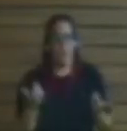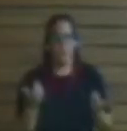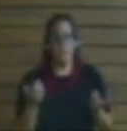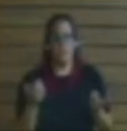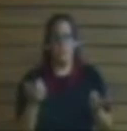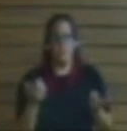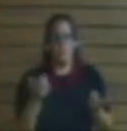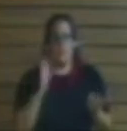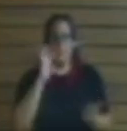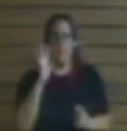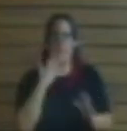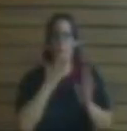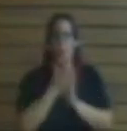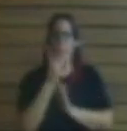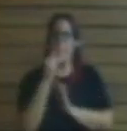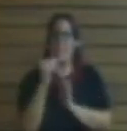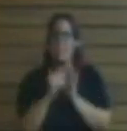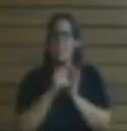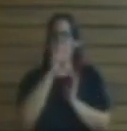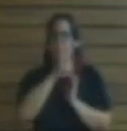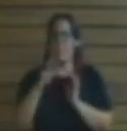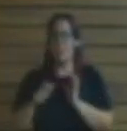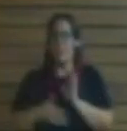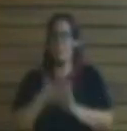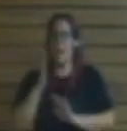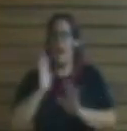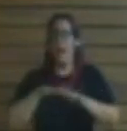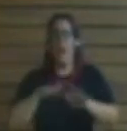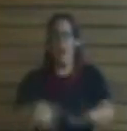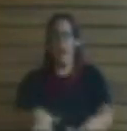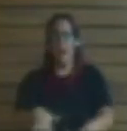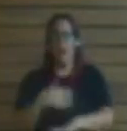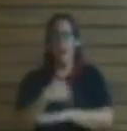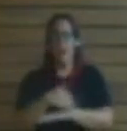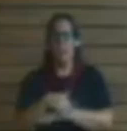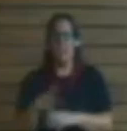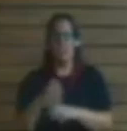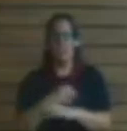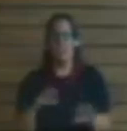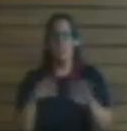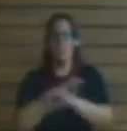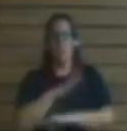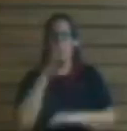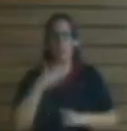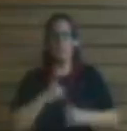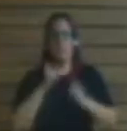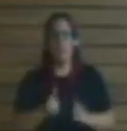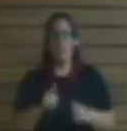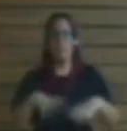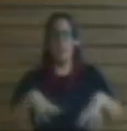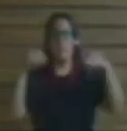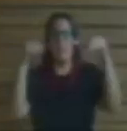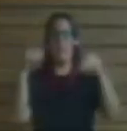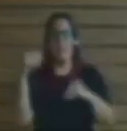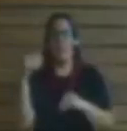Es que parece, o sea, salen más de 20.000 personas a la calle y todos están equivocados. ¿Por qué no? Llegamos al Palacio de Navarra y está la bandera de Navarra. Pues fenomenal, pues solo faltaba